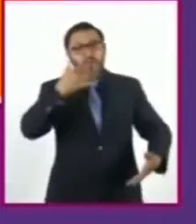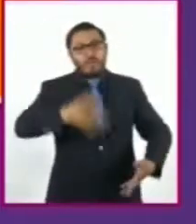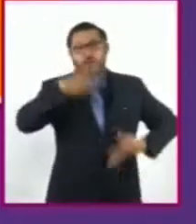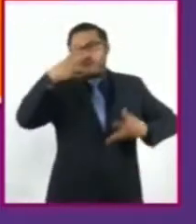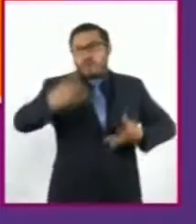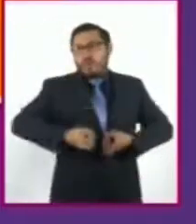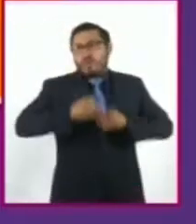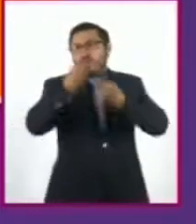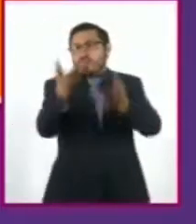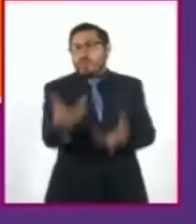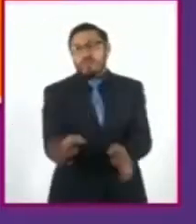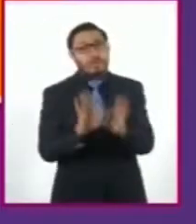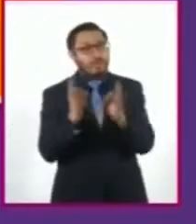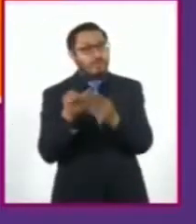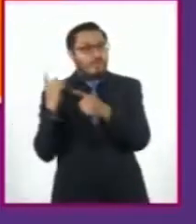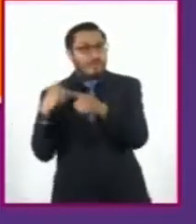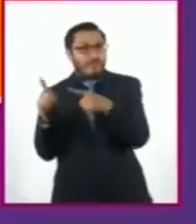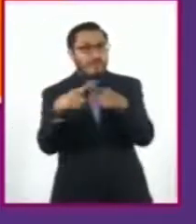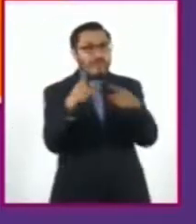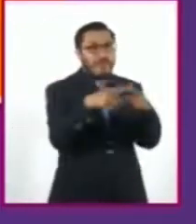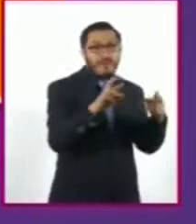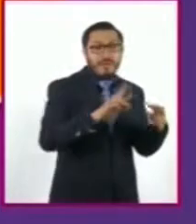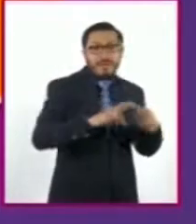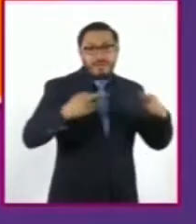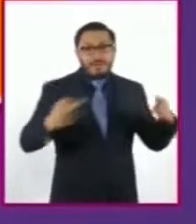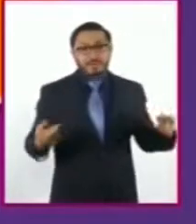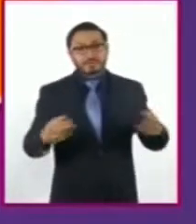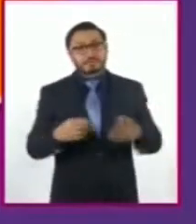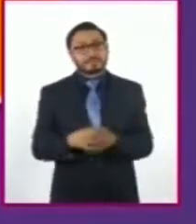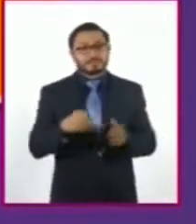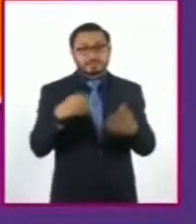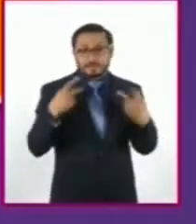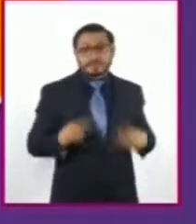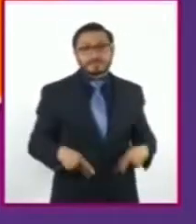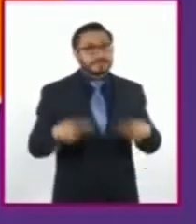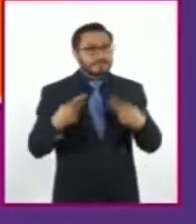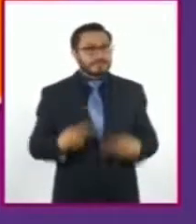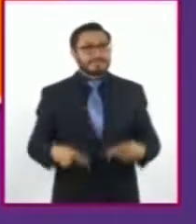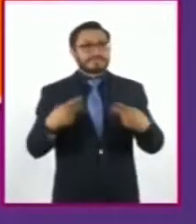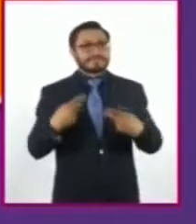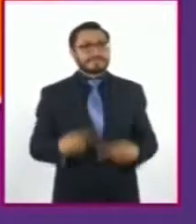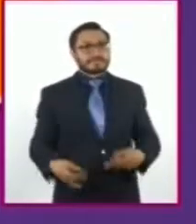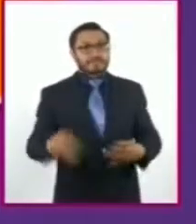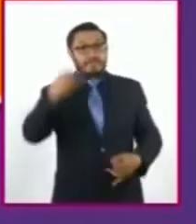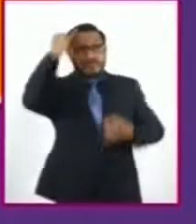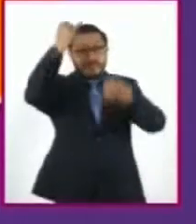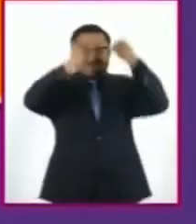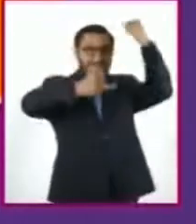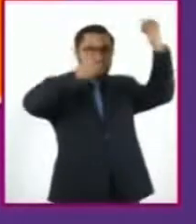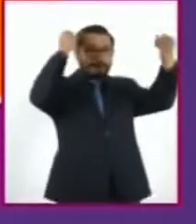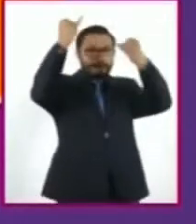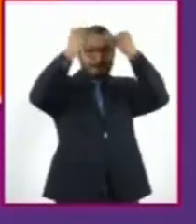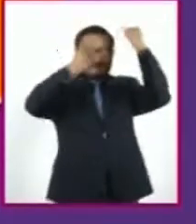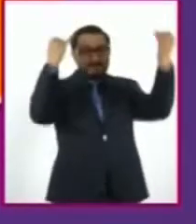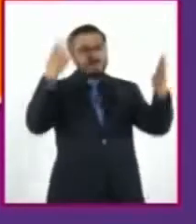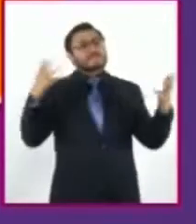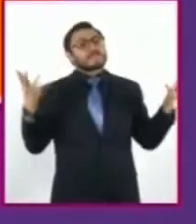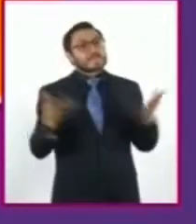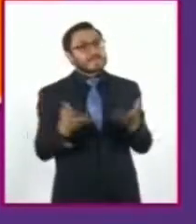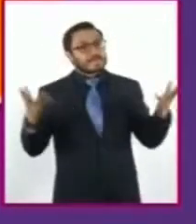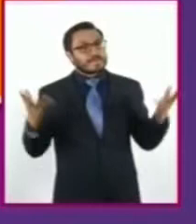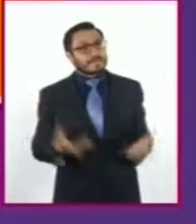una diversidad de recursos. Los seres humanos imaginan, crean